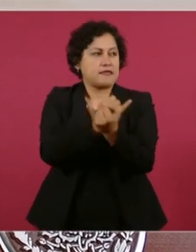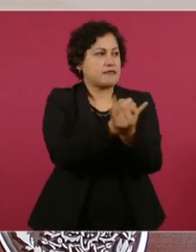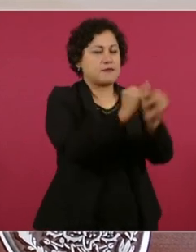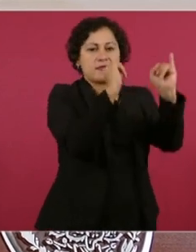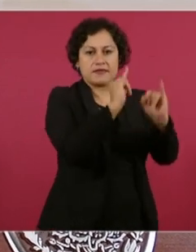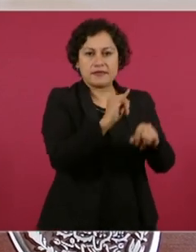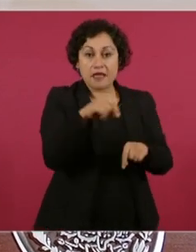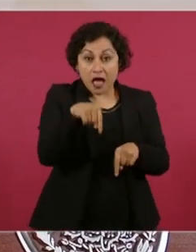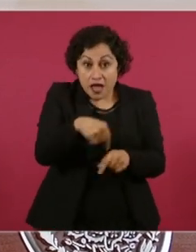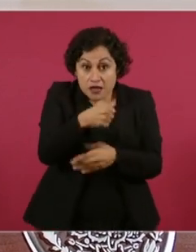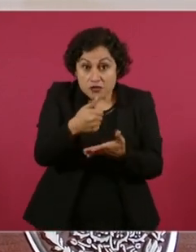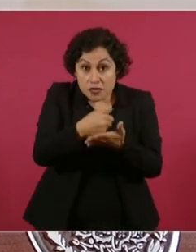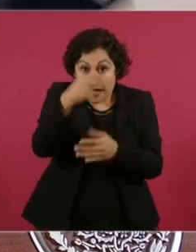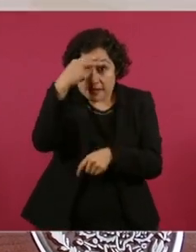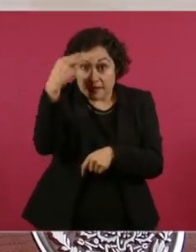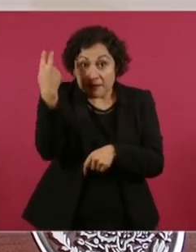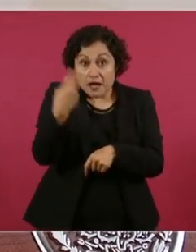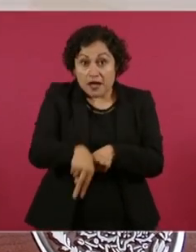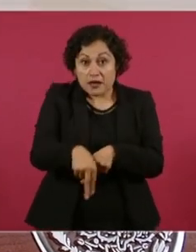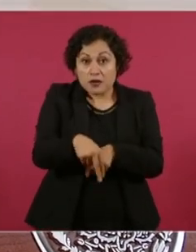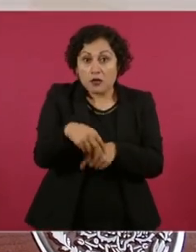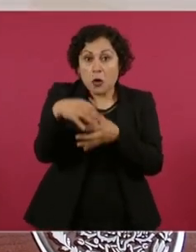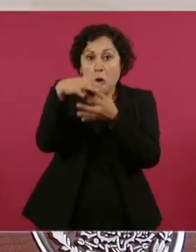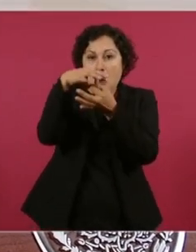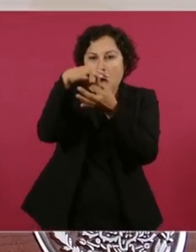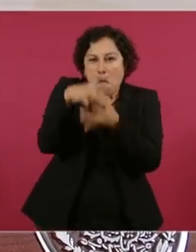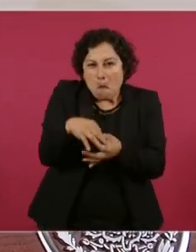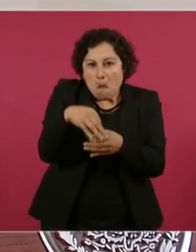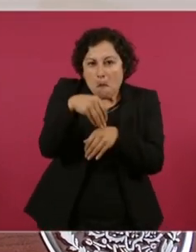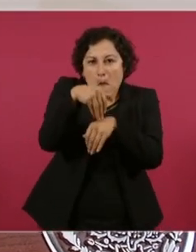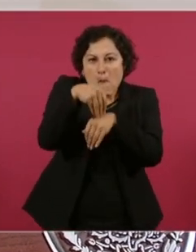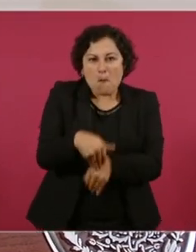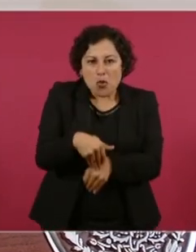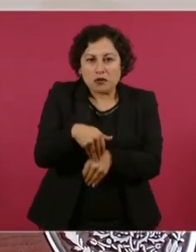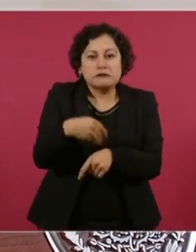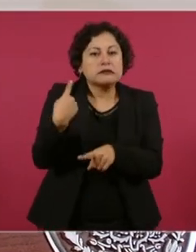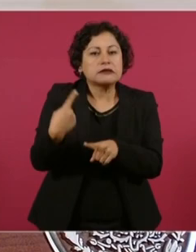apergollados, los de la mafia del poder.